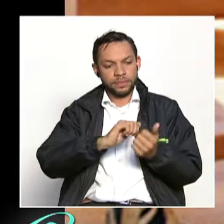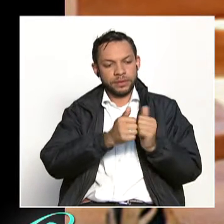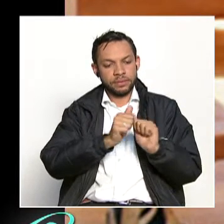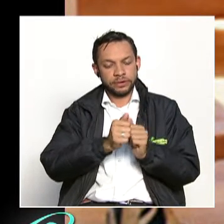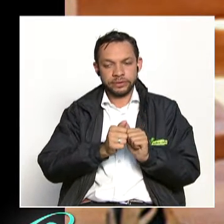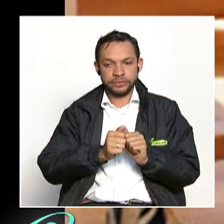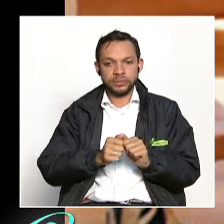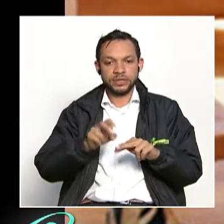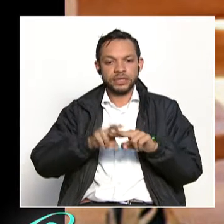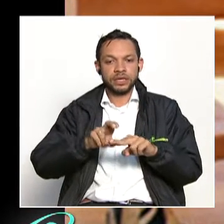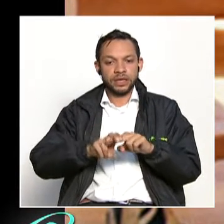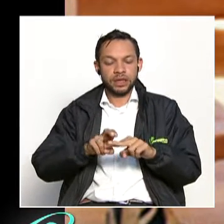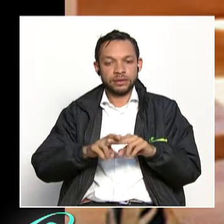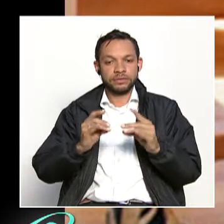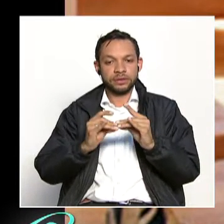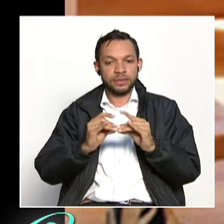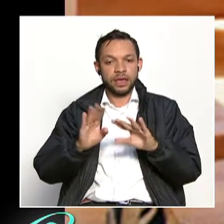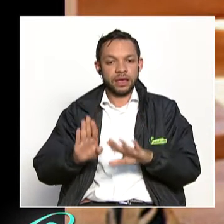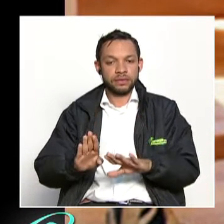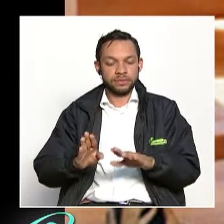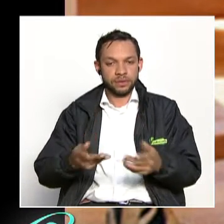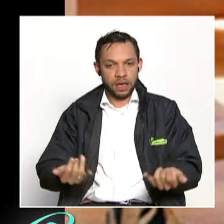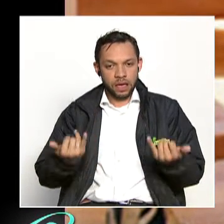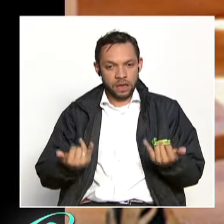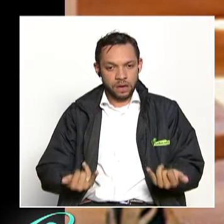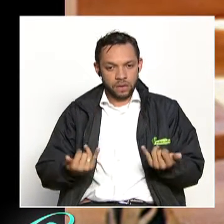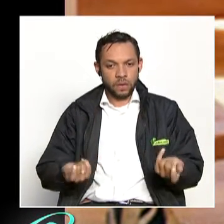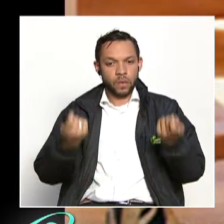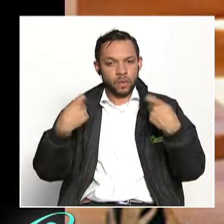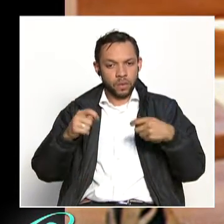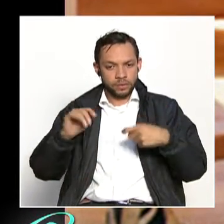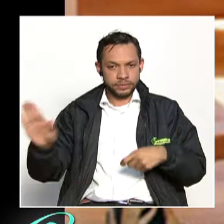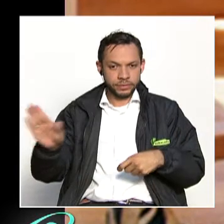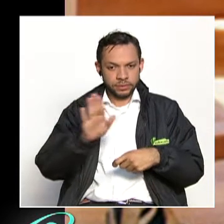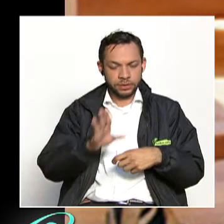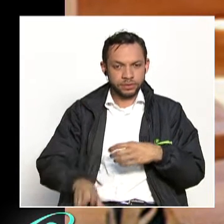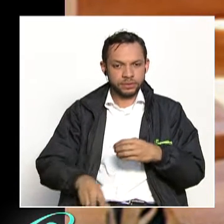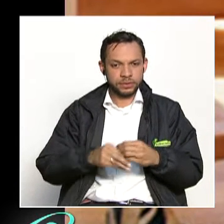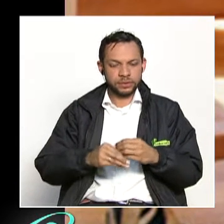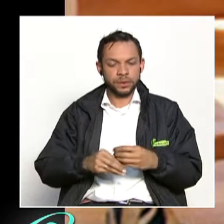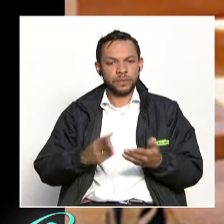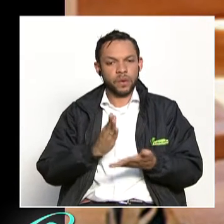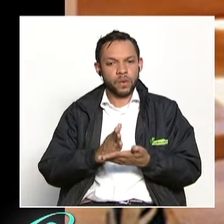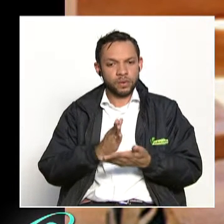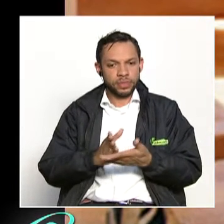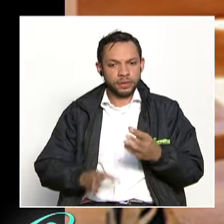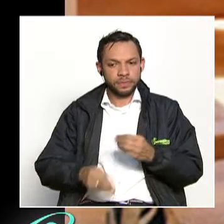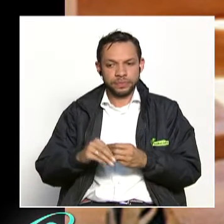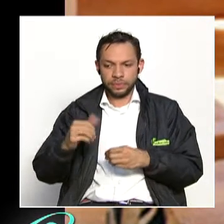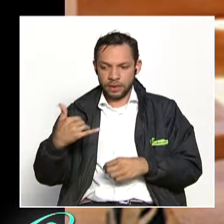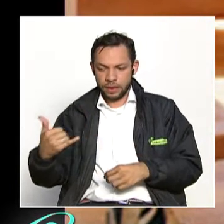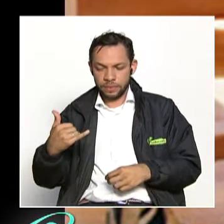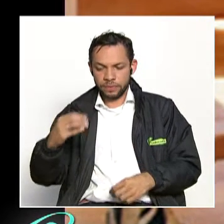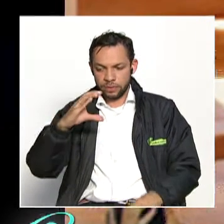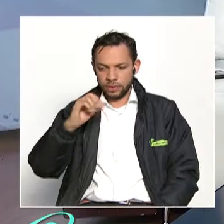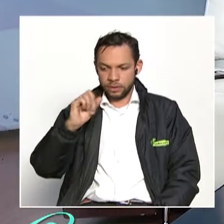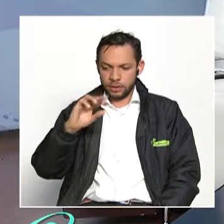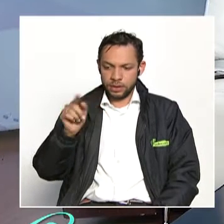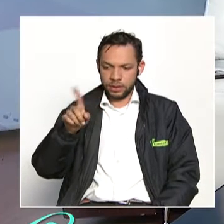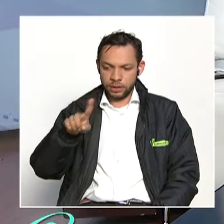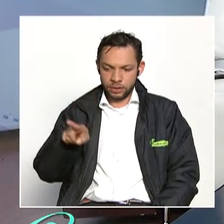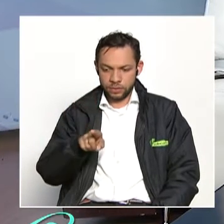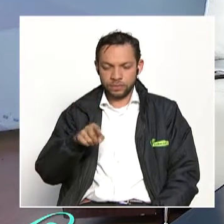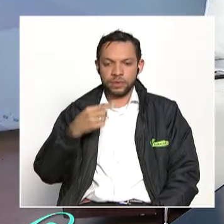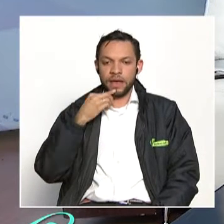siendo una gran ayuda terapéutica. Vamos a ir a este corte comercial, ya regresamos con el doctor Carlos González y